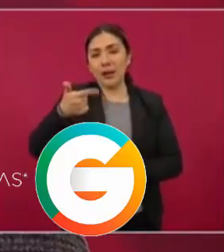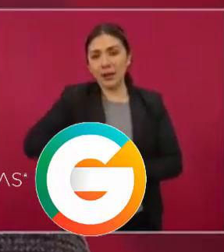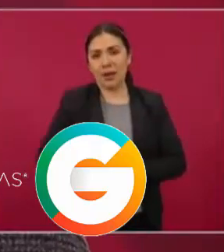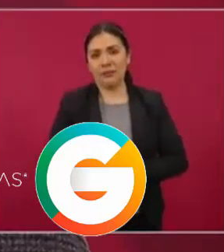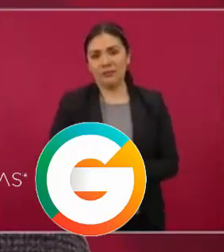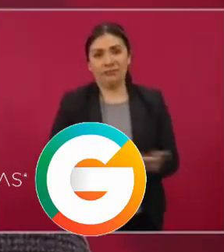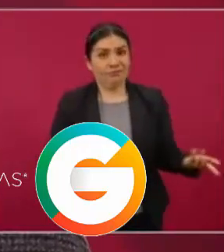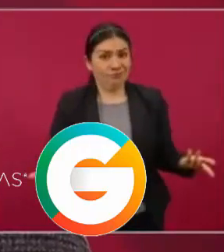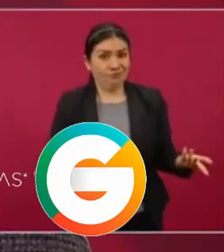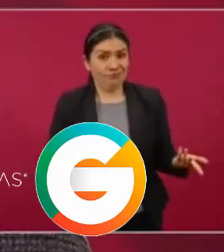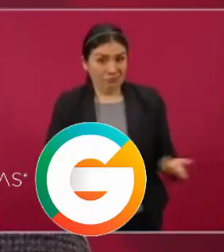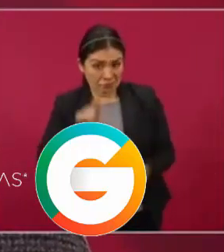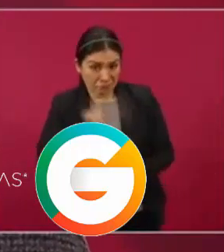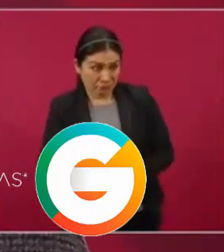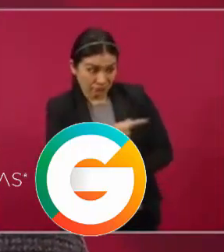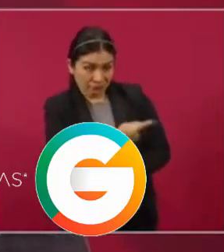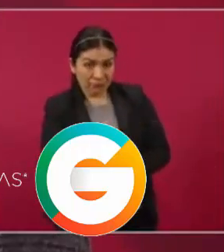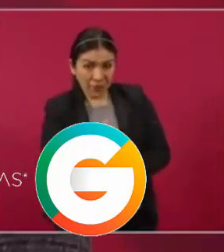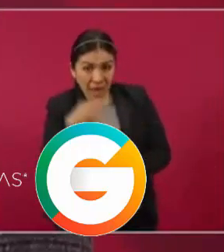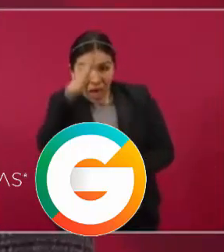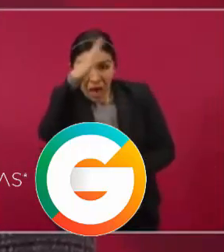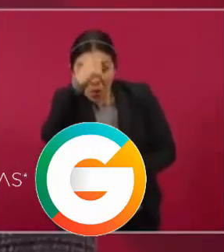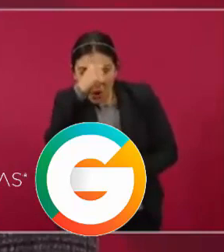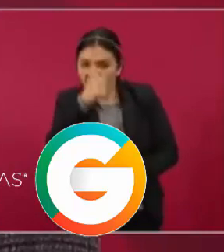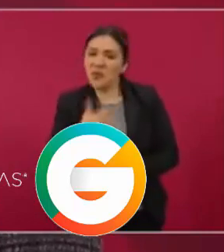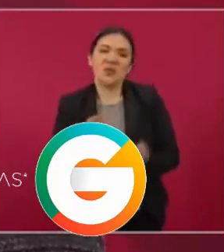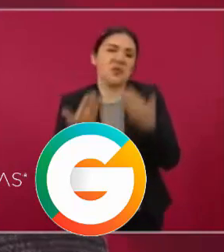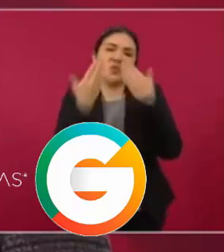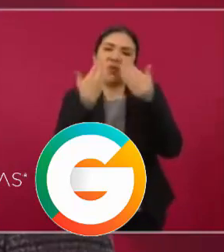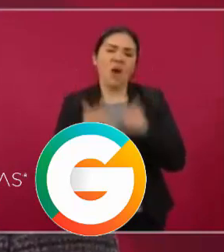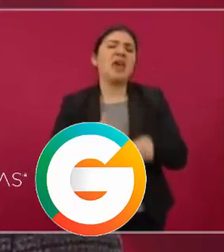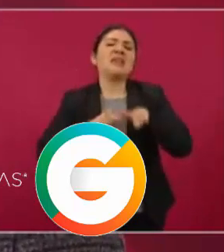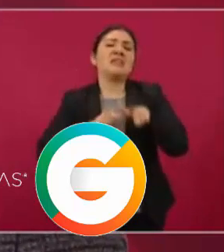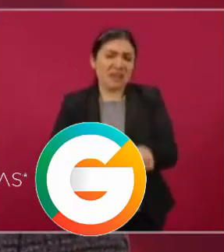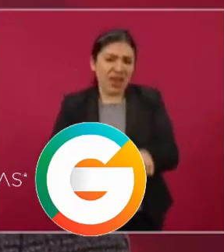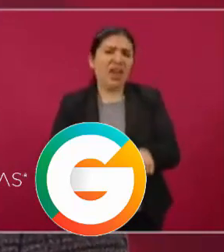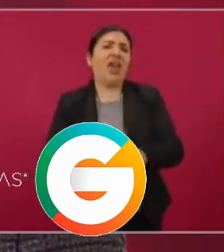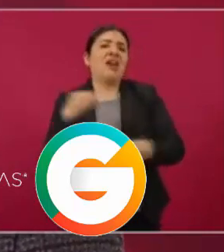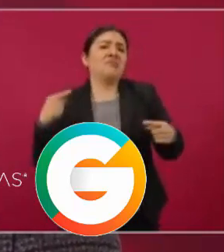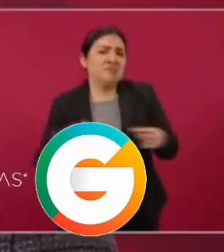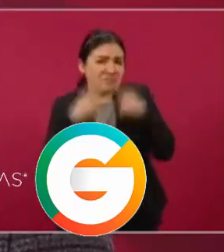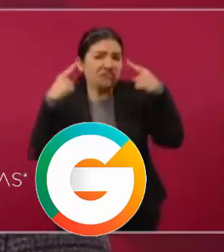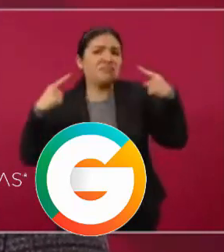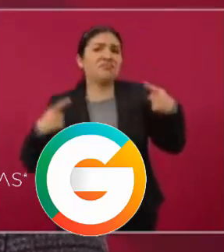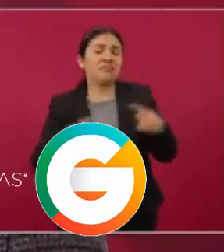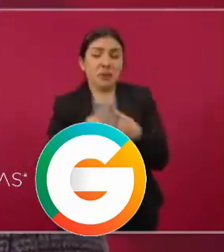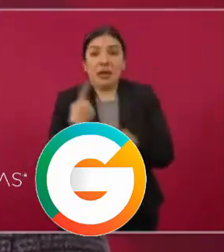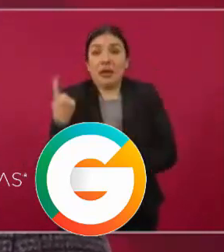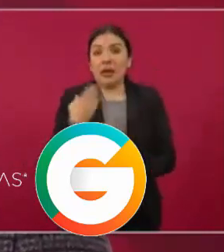Tenemos muchas diferencias y las vamos a seguir teniendo. Y